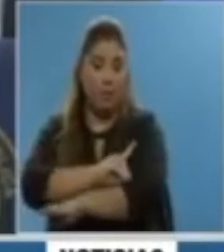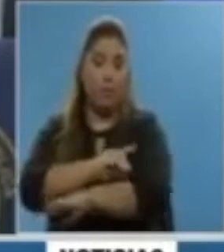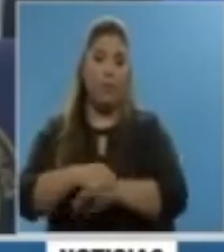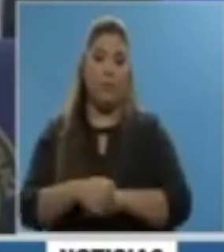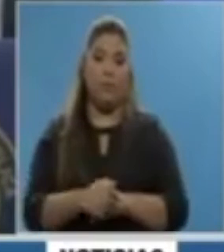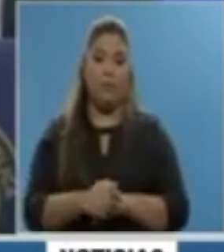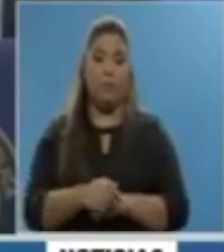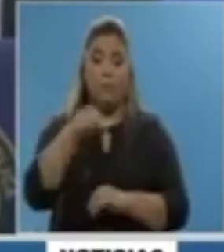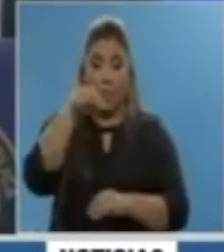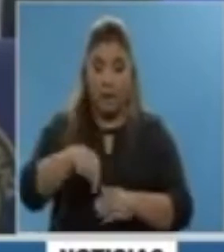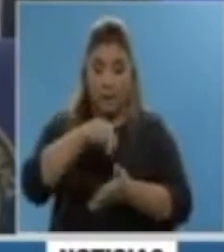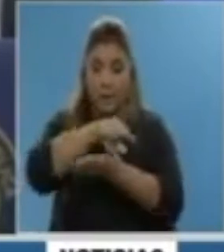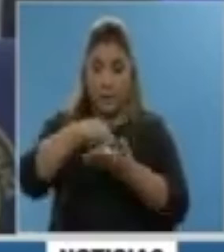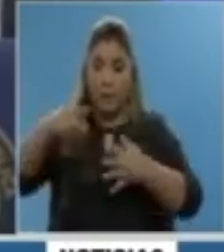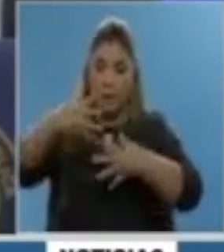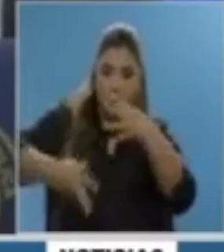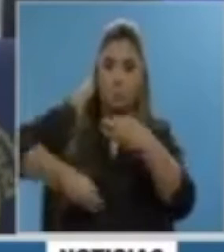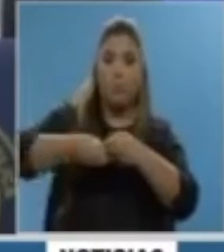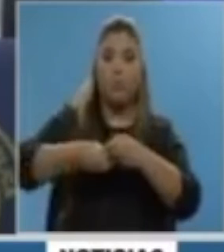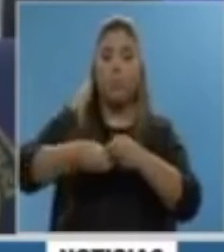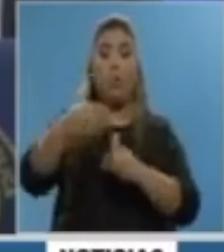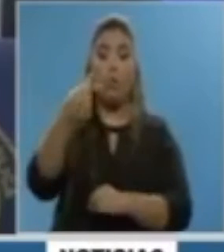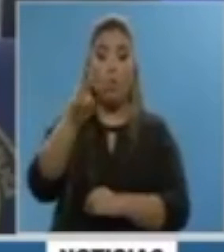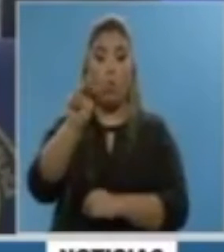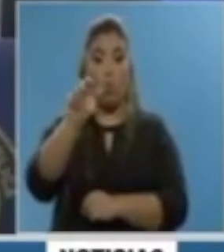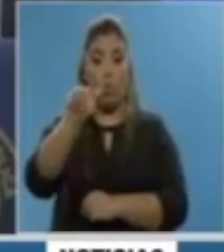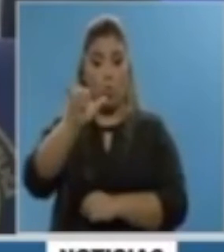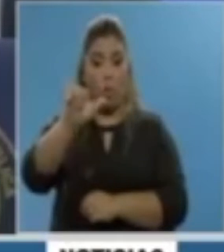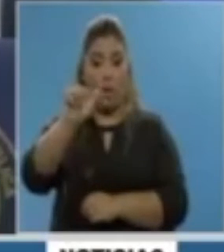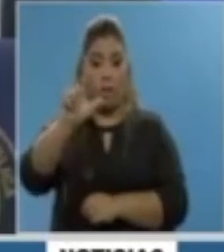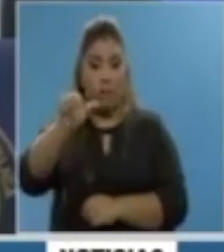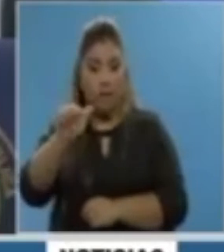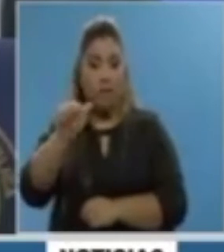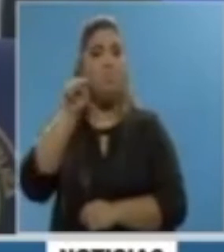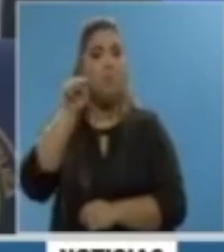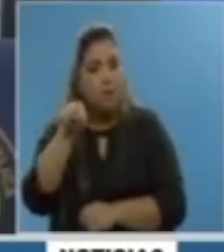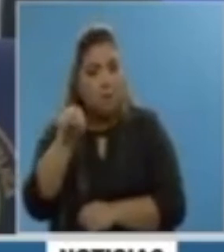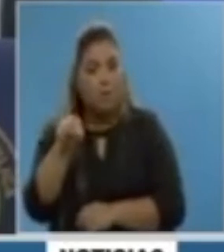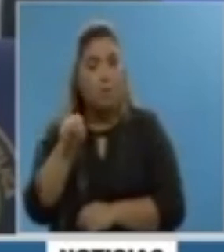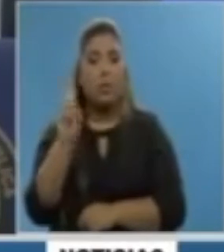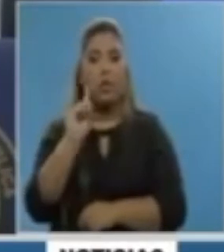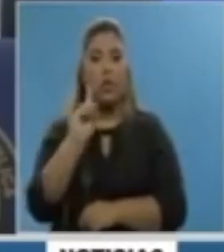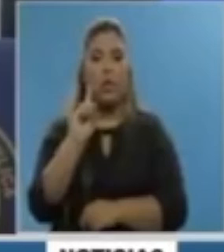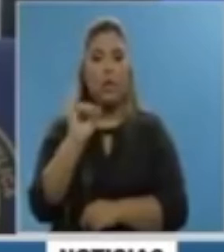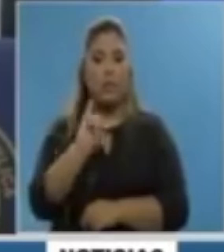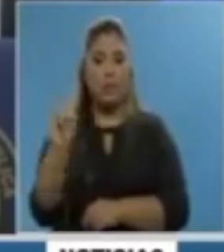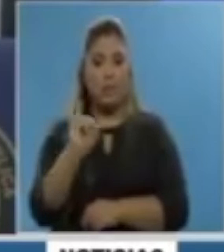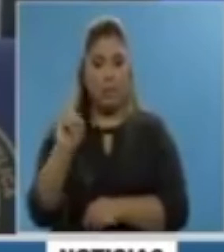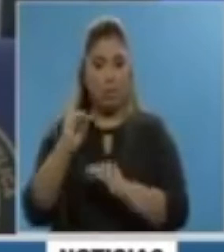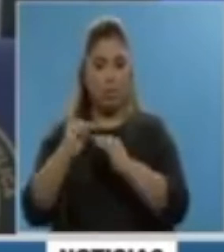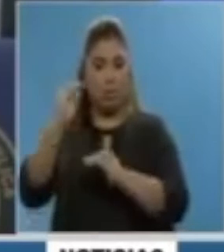en esta semana incluimos el de Gunayala, que es el que aparece del lado izquierdo más alto, cerca